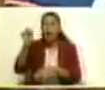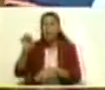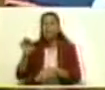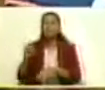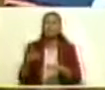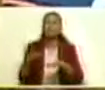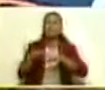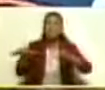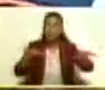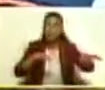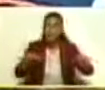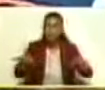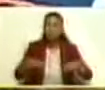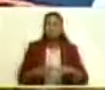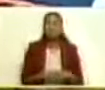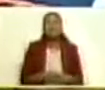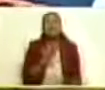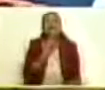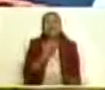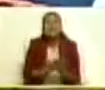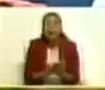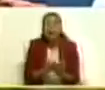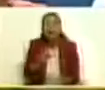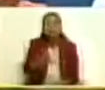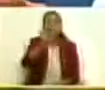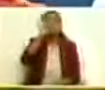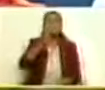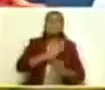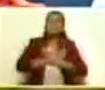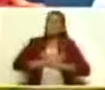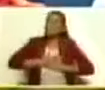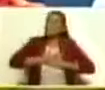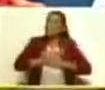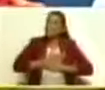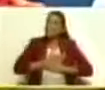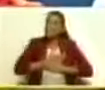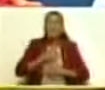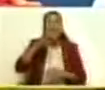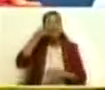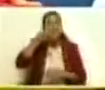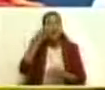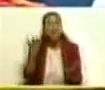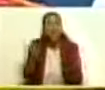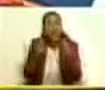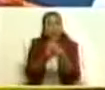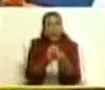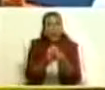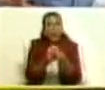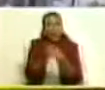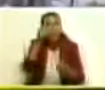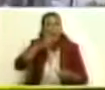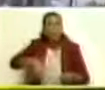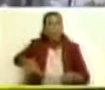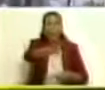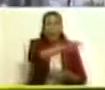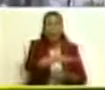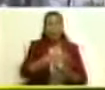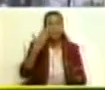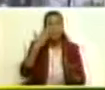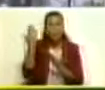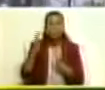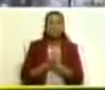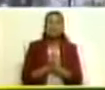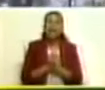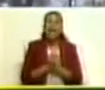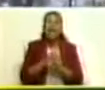de Bello. Agradecida y complacida estar aquí con usted y con el pueblo venezolano,